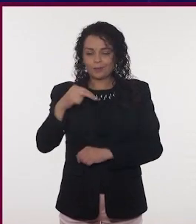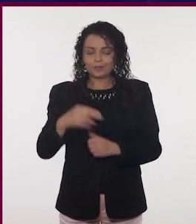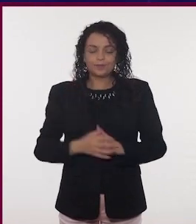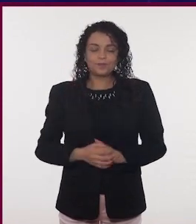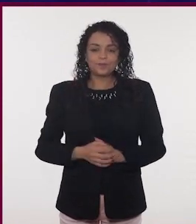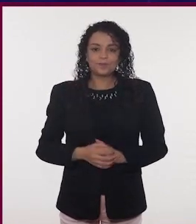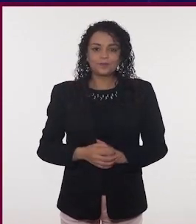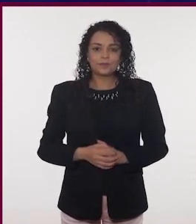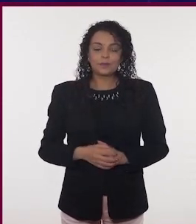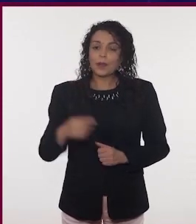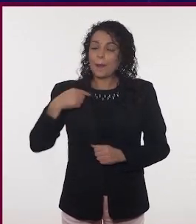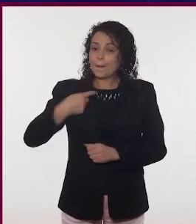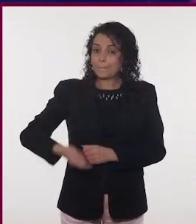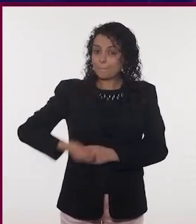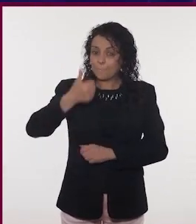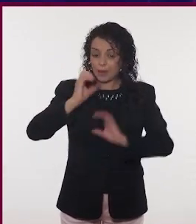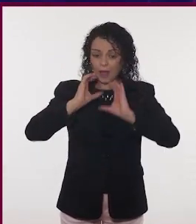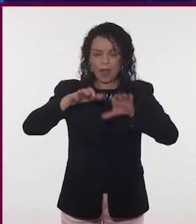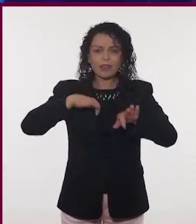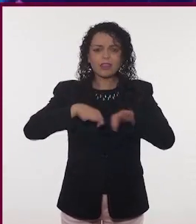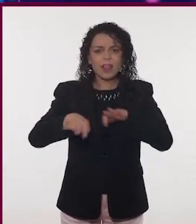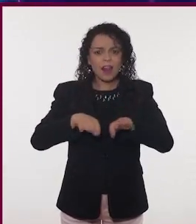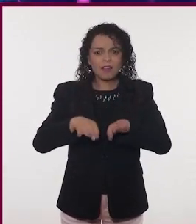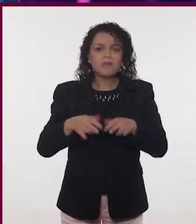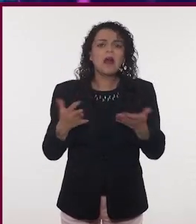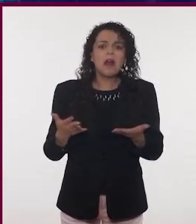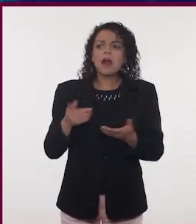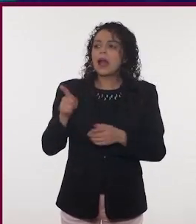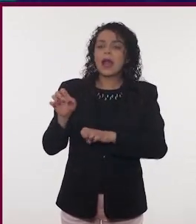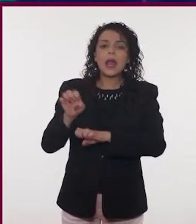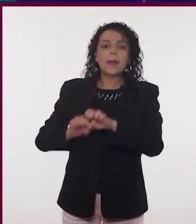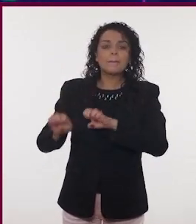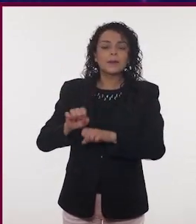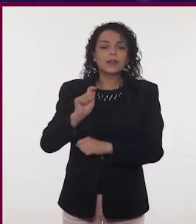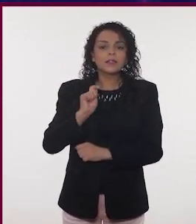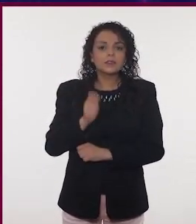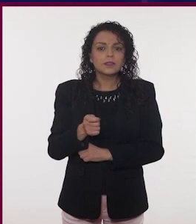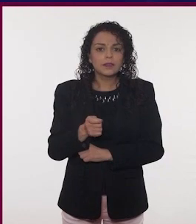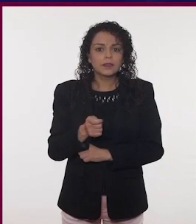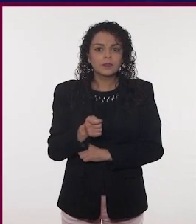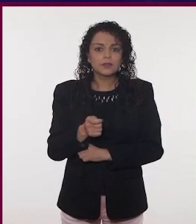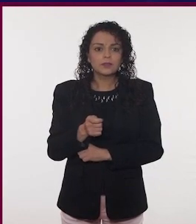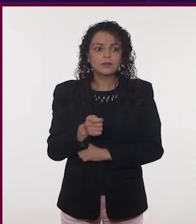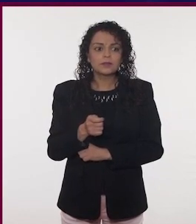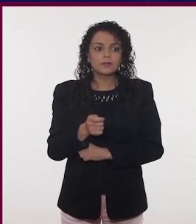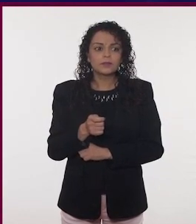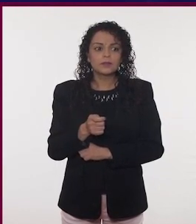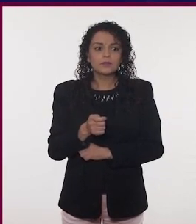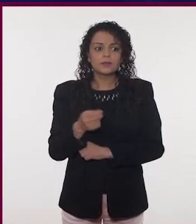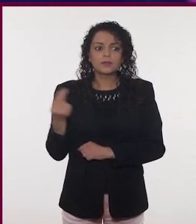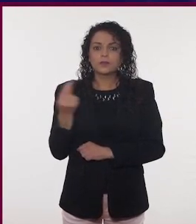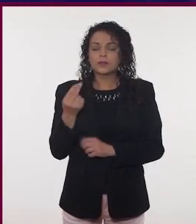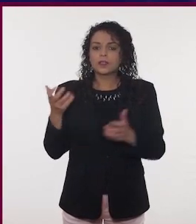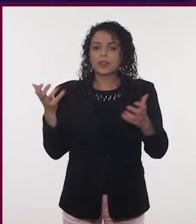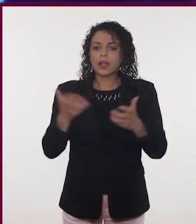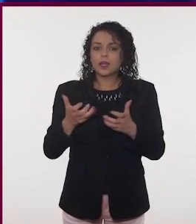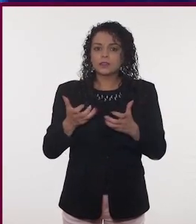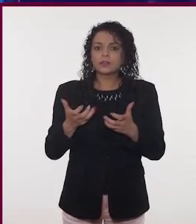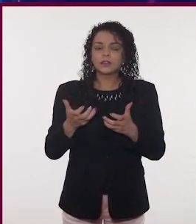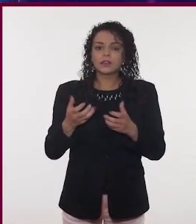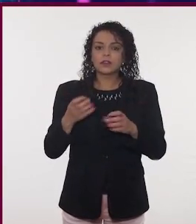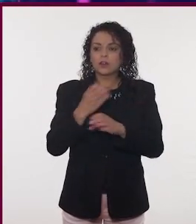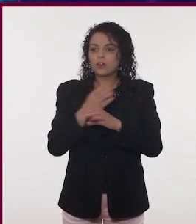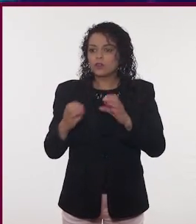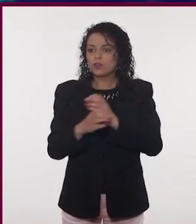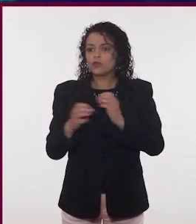primer trabajo fue en una empresa que se dedicaba a hacer que tenía unos kioscos interactivos en los cuales yo